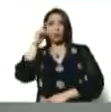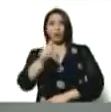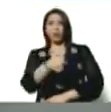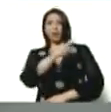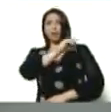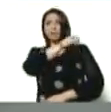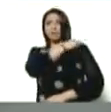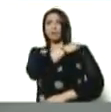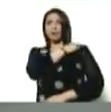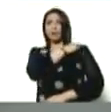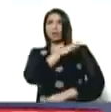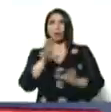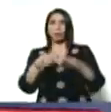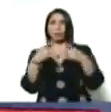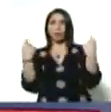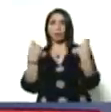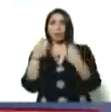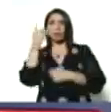de campaña, Darío Vivas.